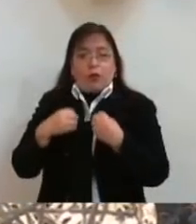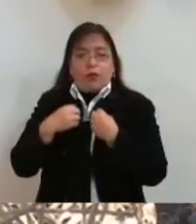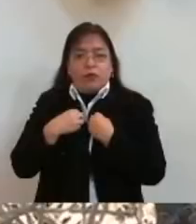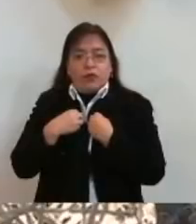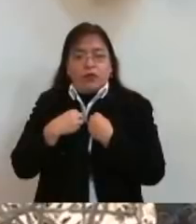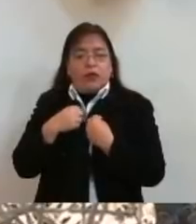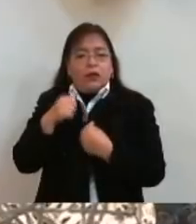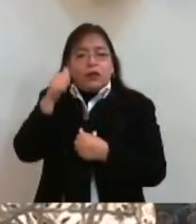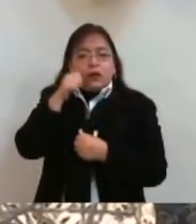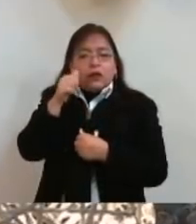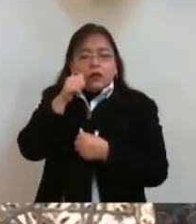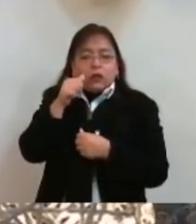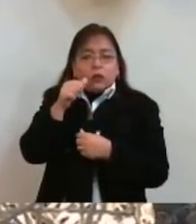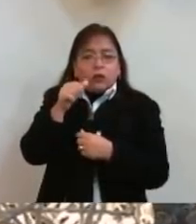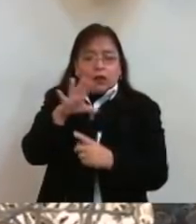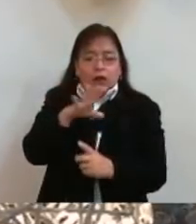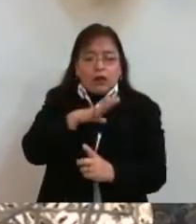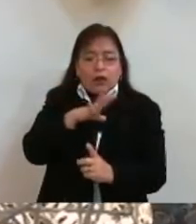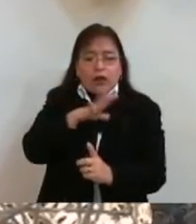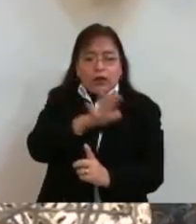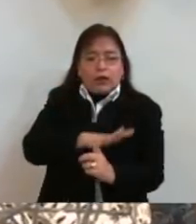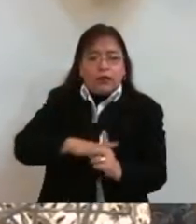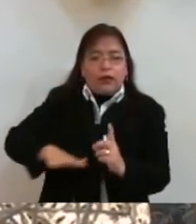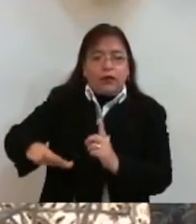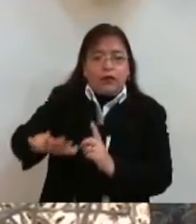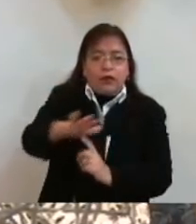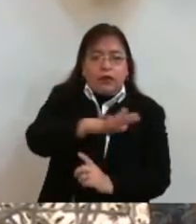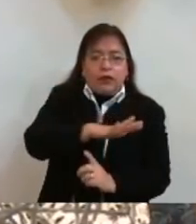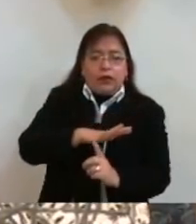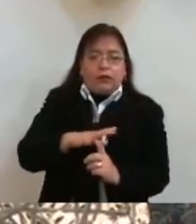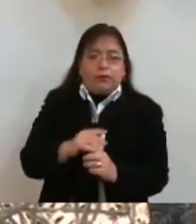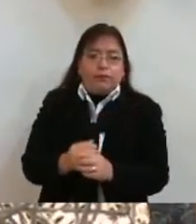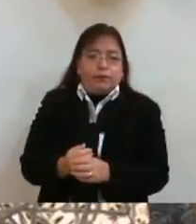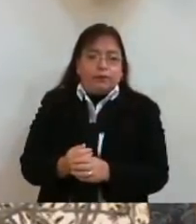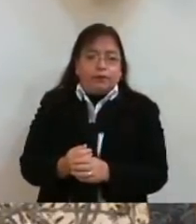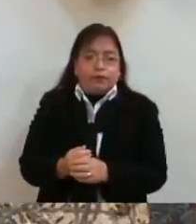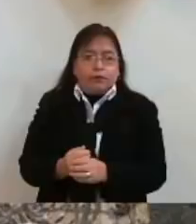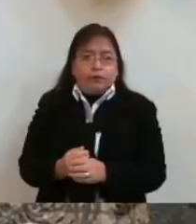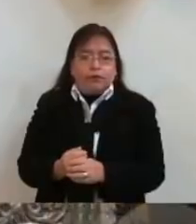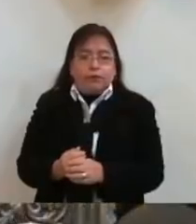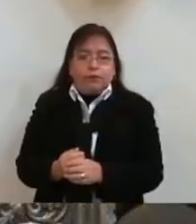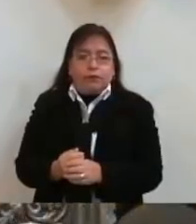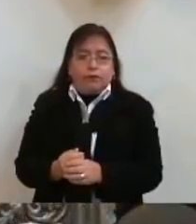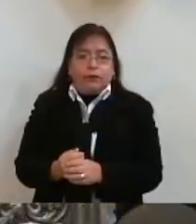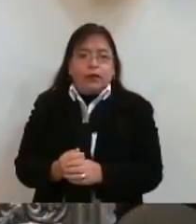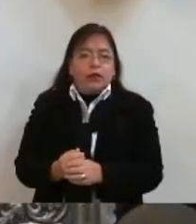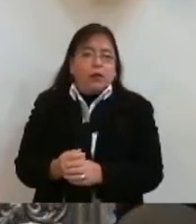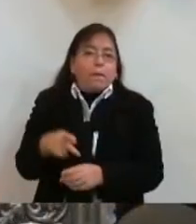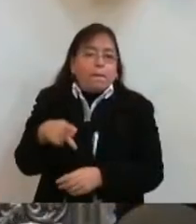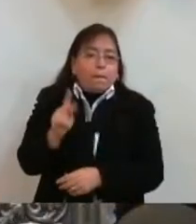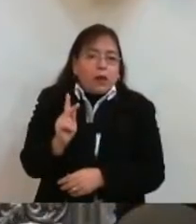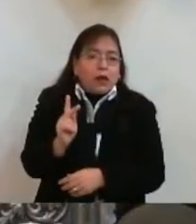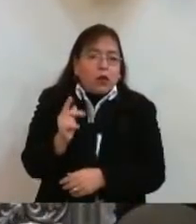Siempre a nuestro alrededor hay quien hace la función de Herodes: